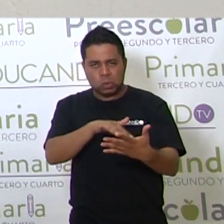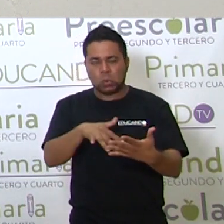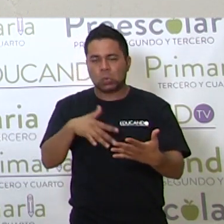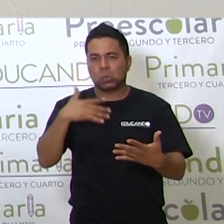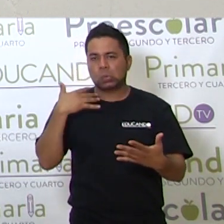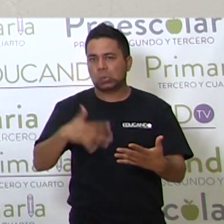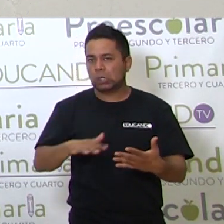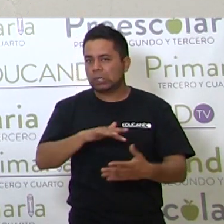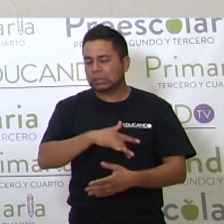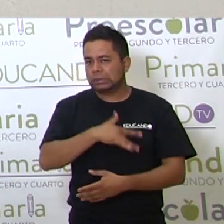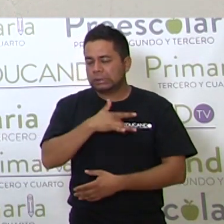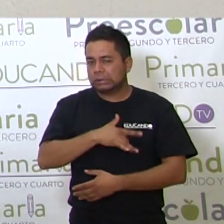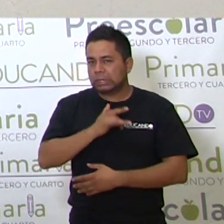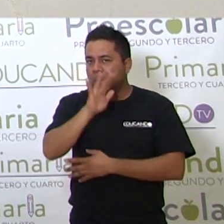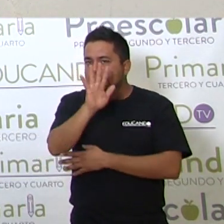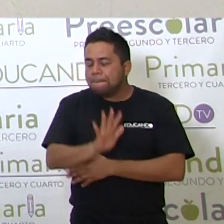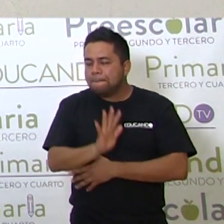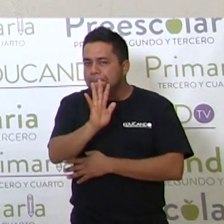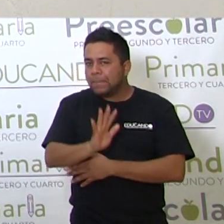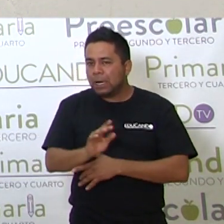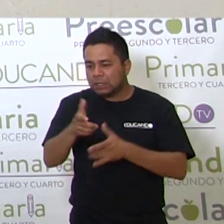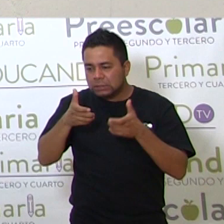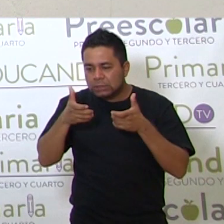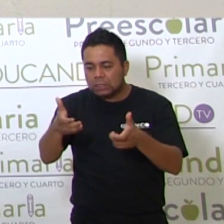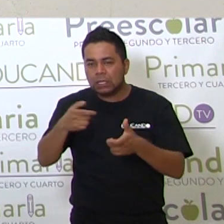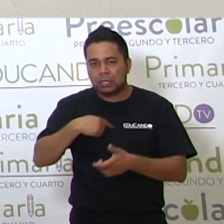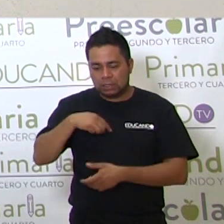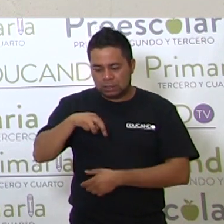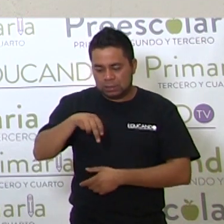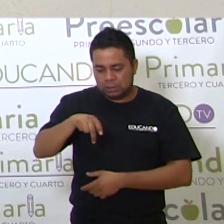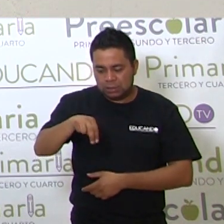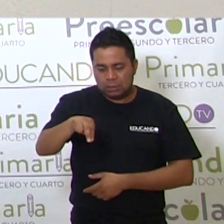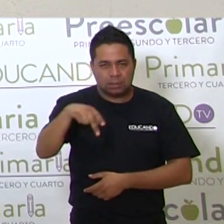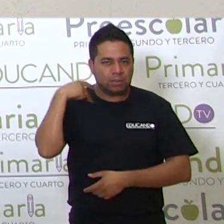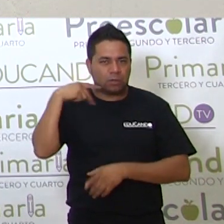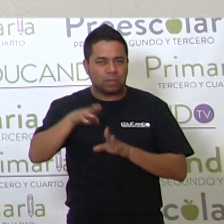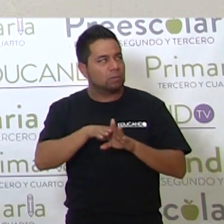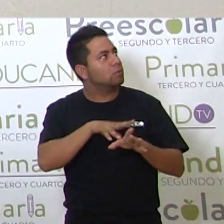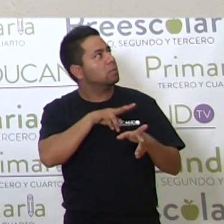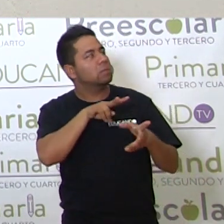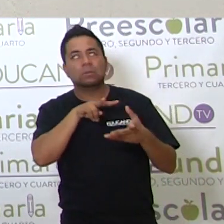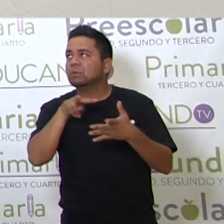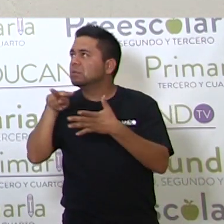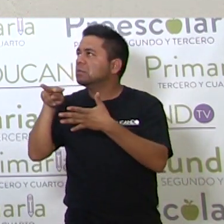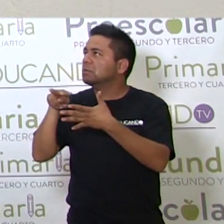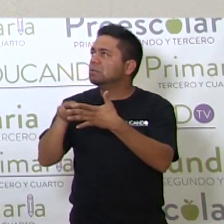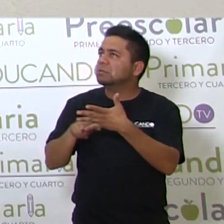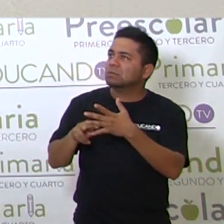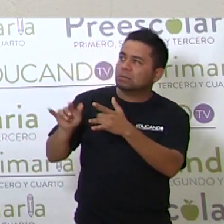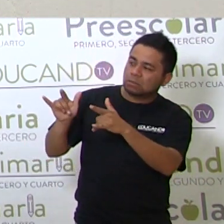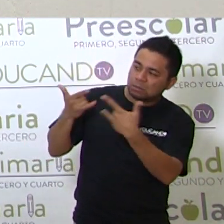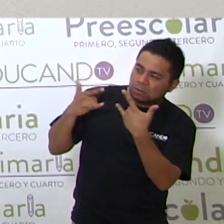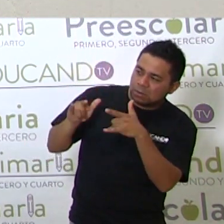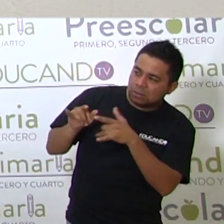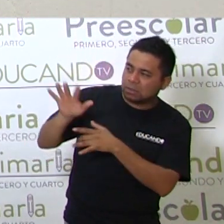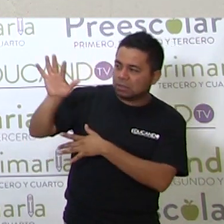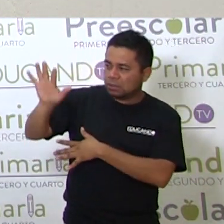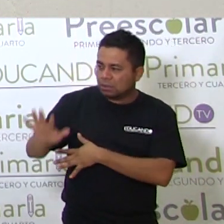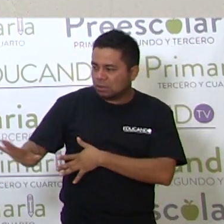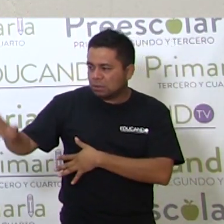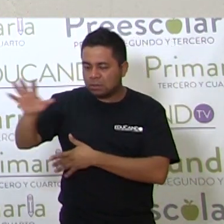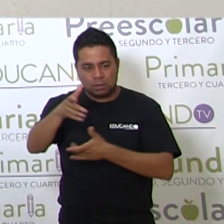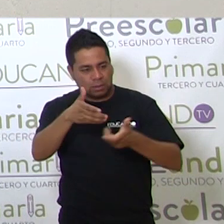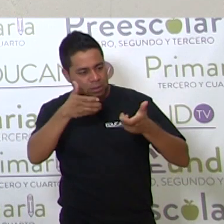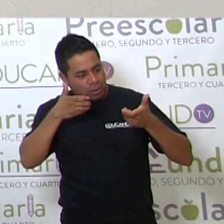uno siente que está caminando en las calles del centro histórico de Puebla. Puedes imaginarte los portales, las